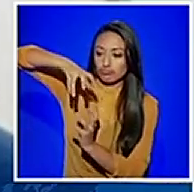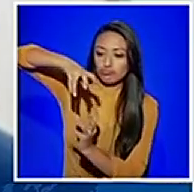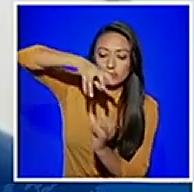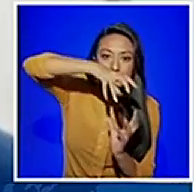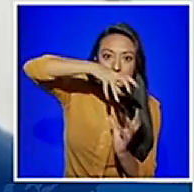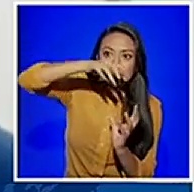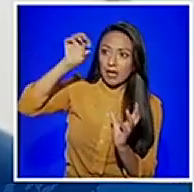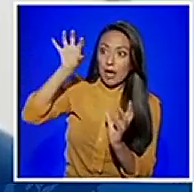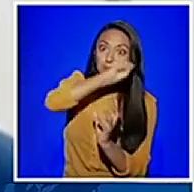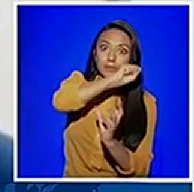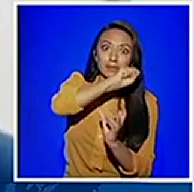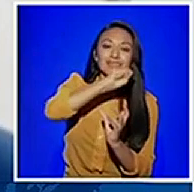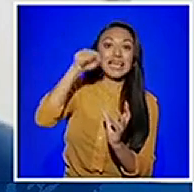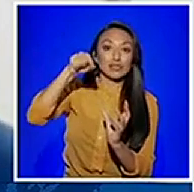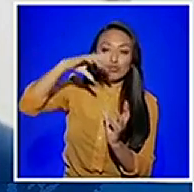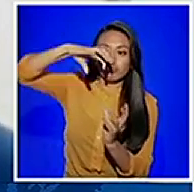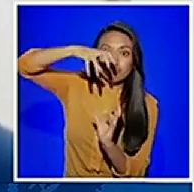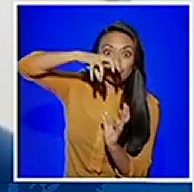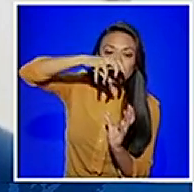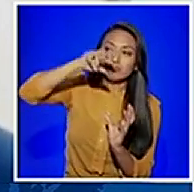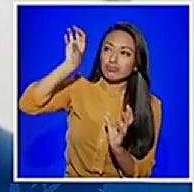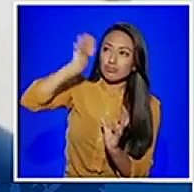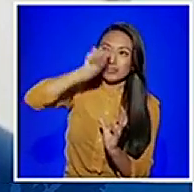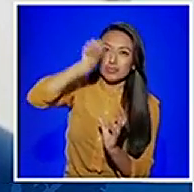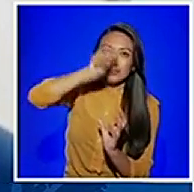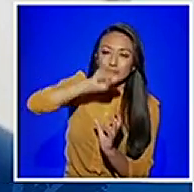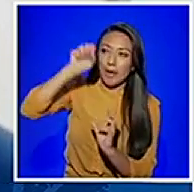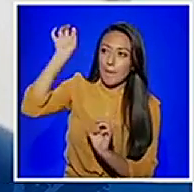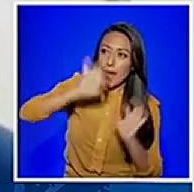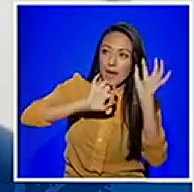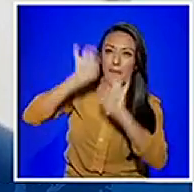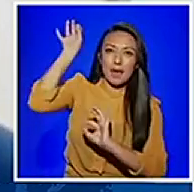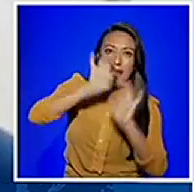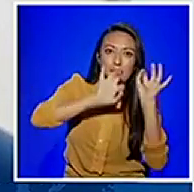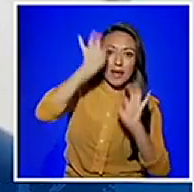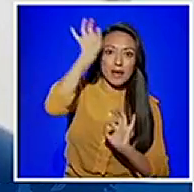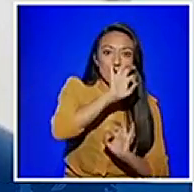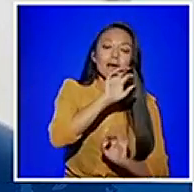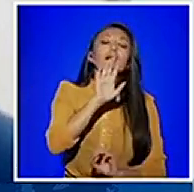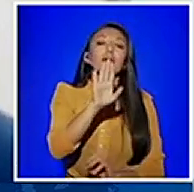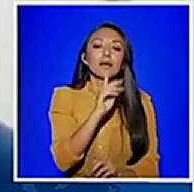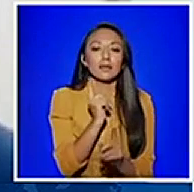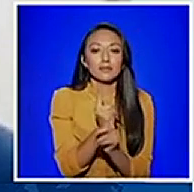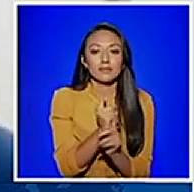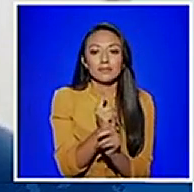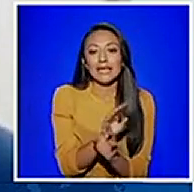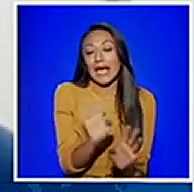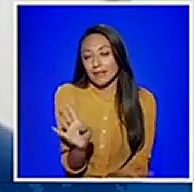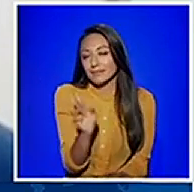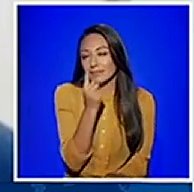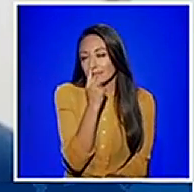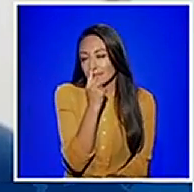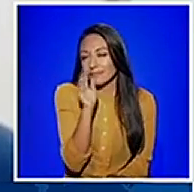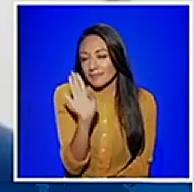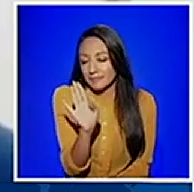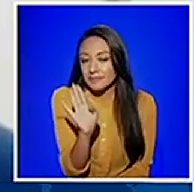atrapar estos remanentes de materia que dejó el asteroide. Y eso es lo que produce la lluvia de